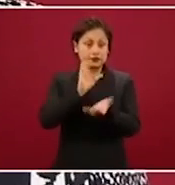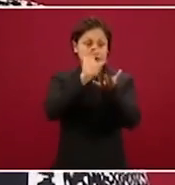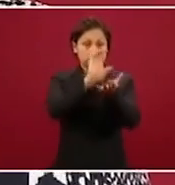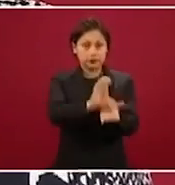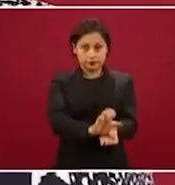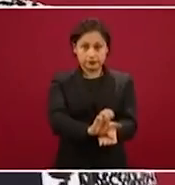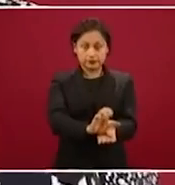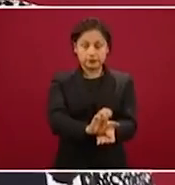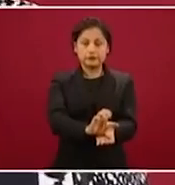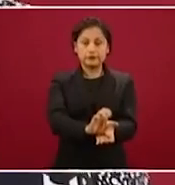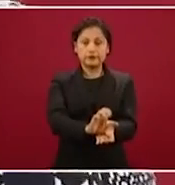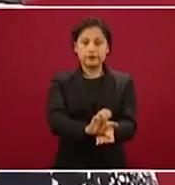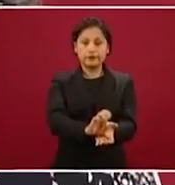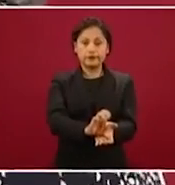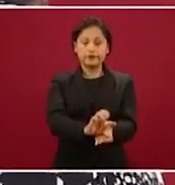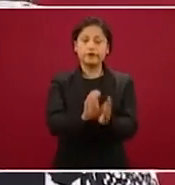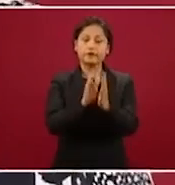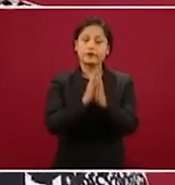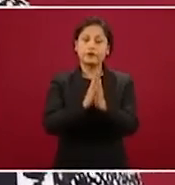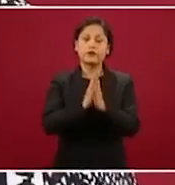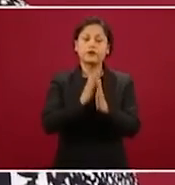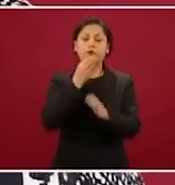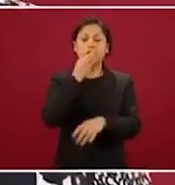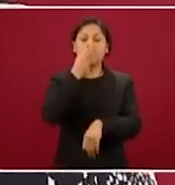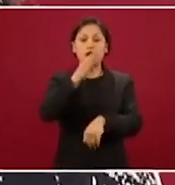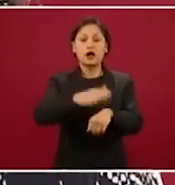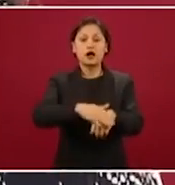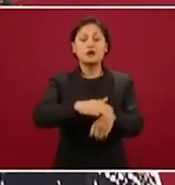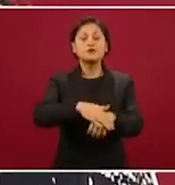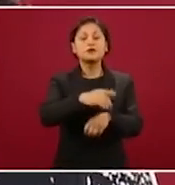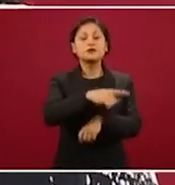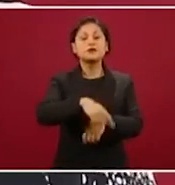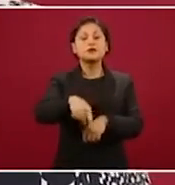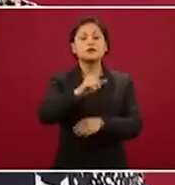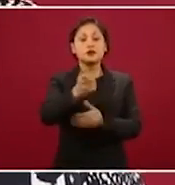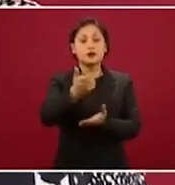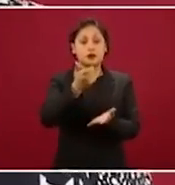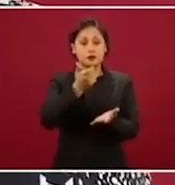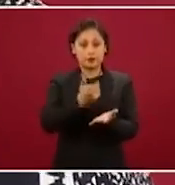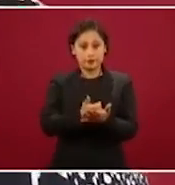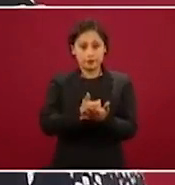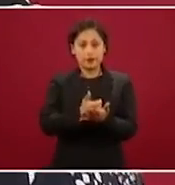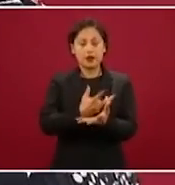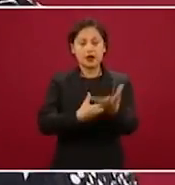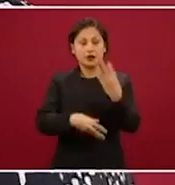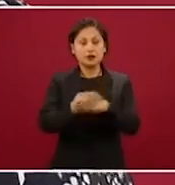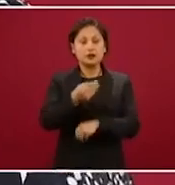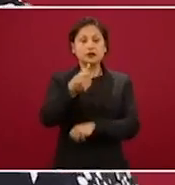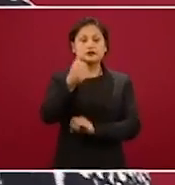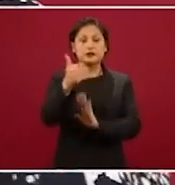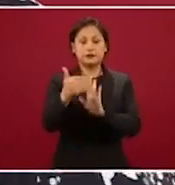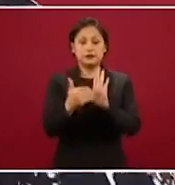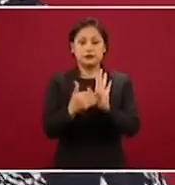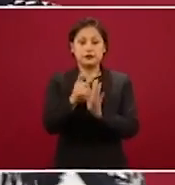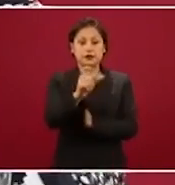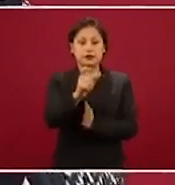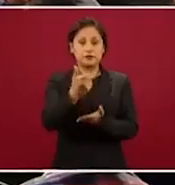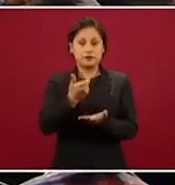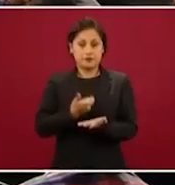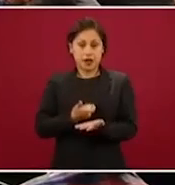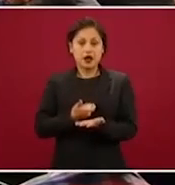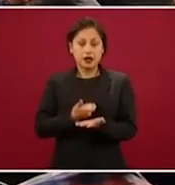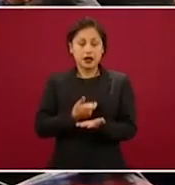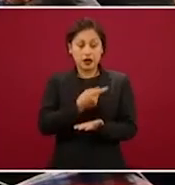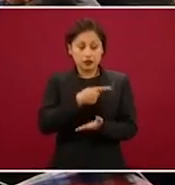hay al pago de la tanda, al completar los 6,000 pesos de repago, pues hay la posibilidad de acceder a un